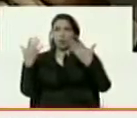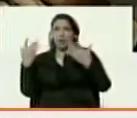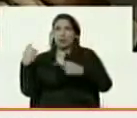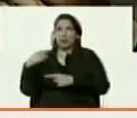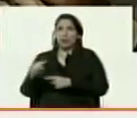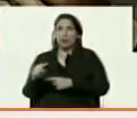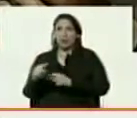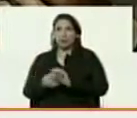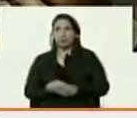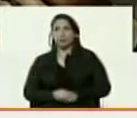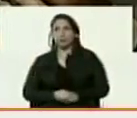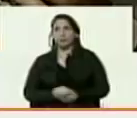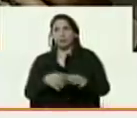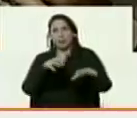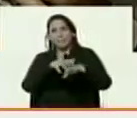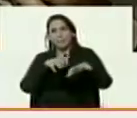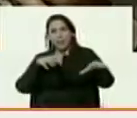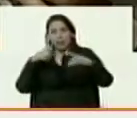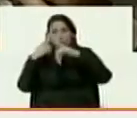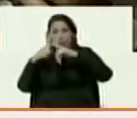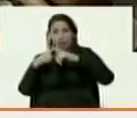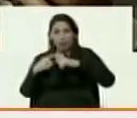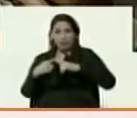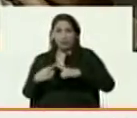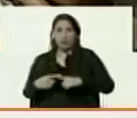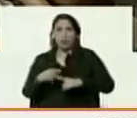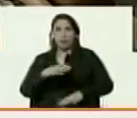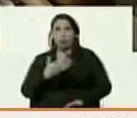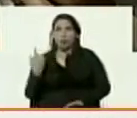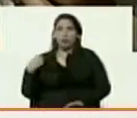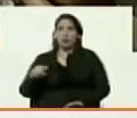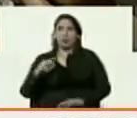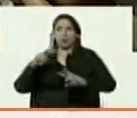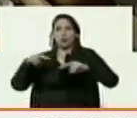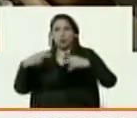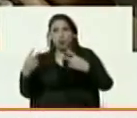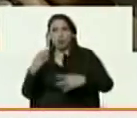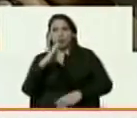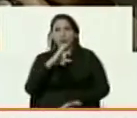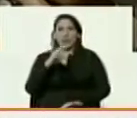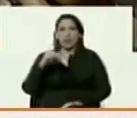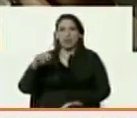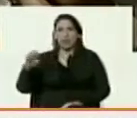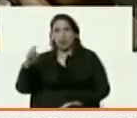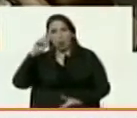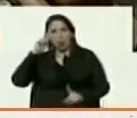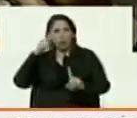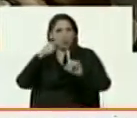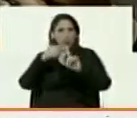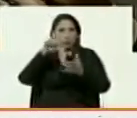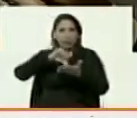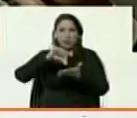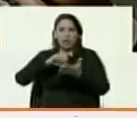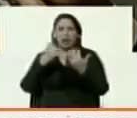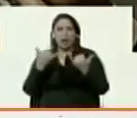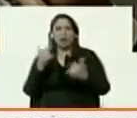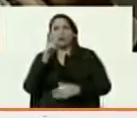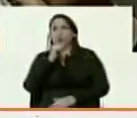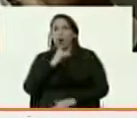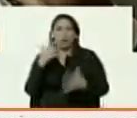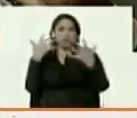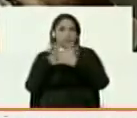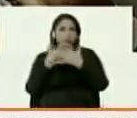tercios, la mayoría calificada, y poder tener un nuevo CNE. Ese era el objetivo central. Ahora, no hay duda que